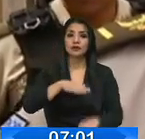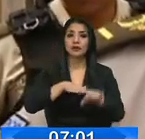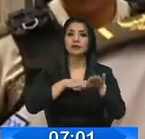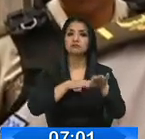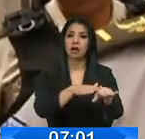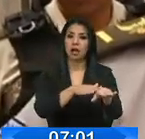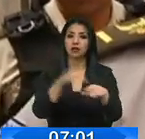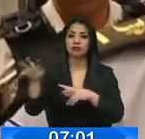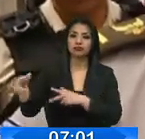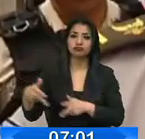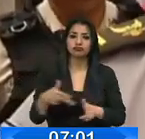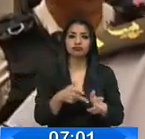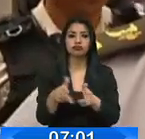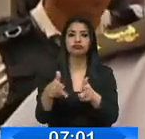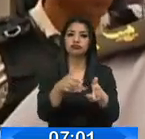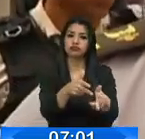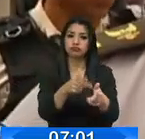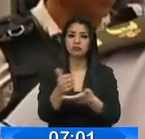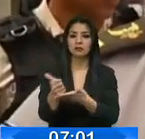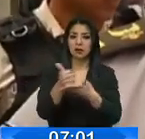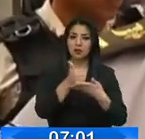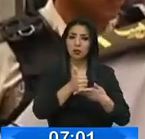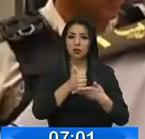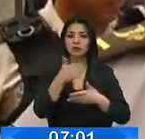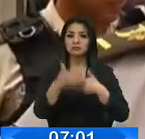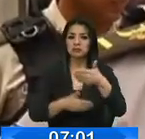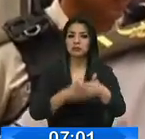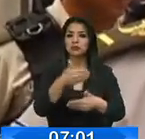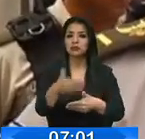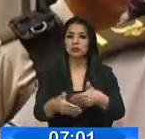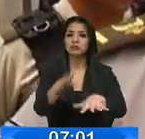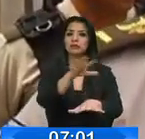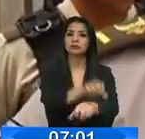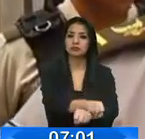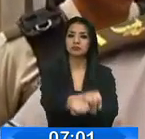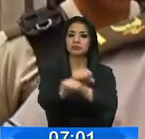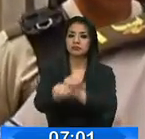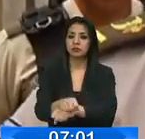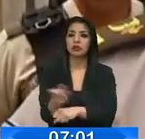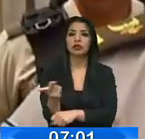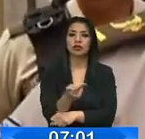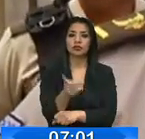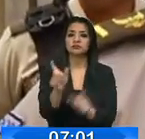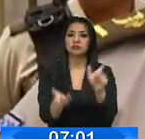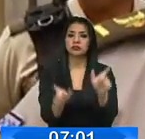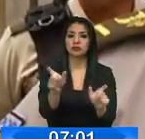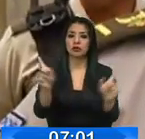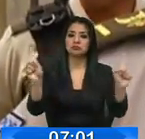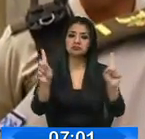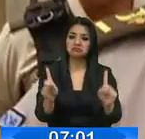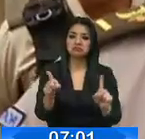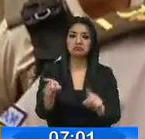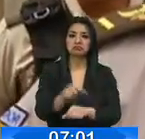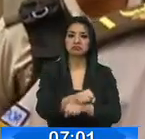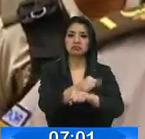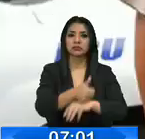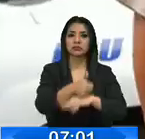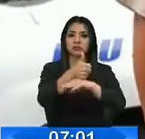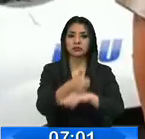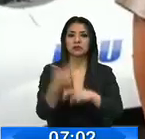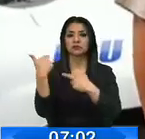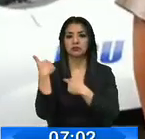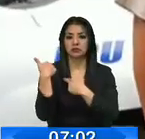asistan las unidades del patrullaje acá y procedan a la detención de las 2 personas, en este caso, para llevarla ante la autoridad